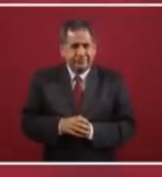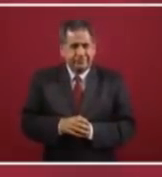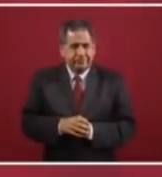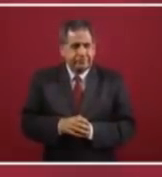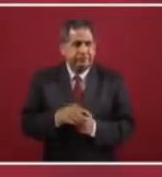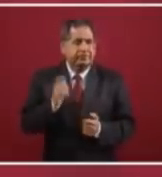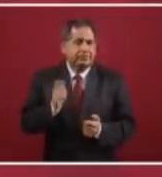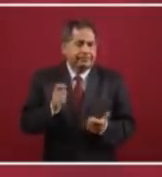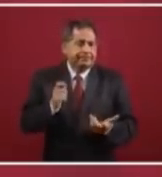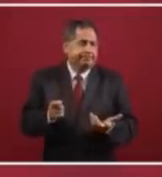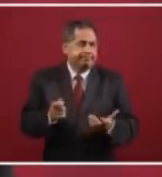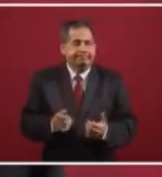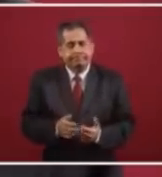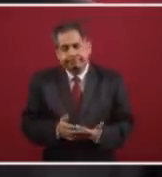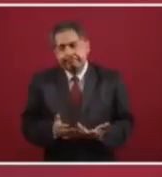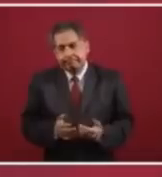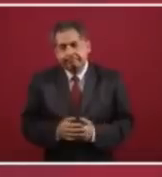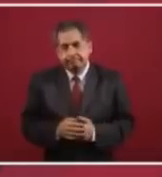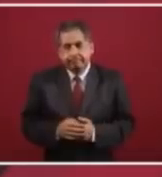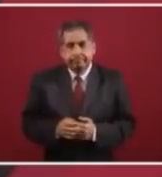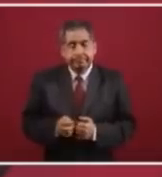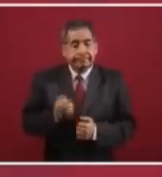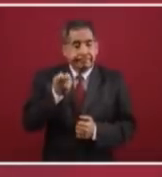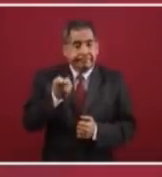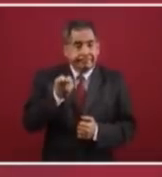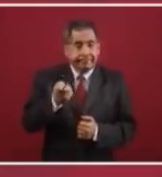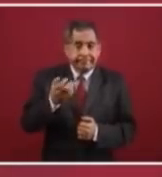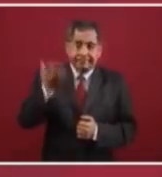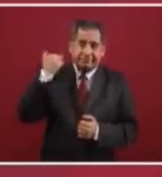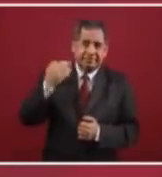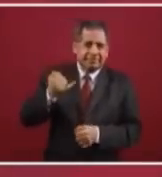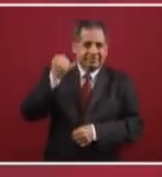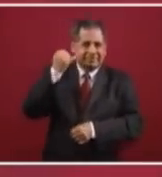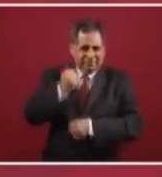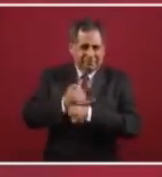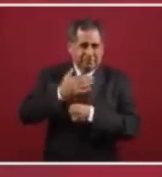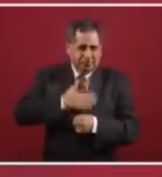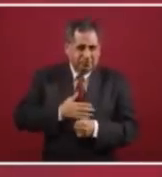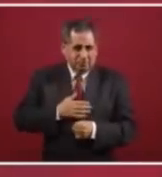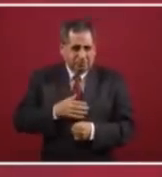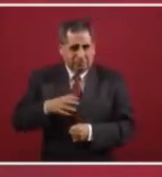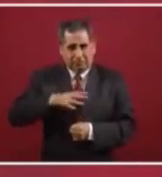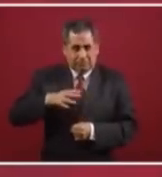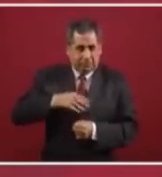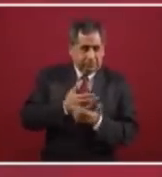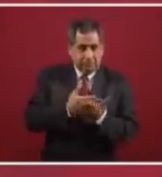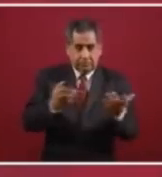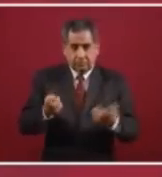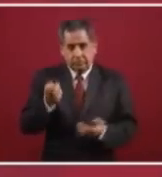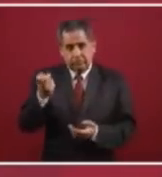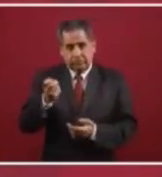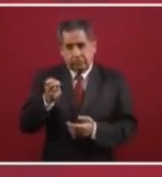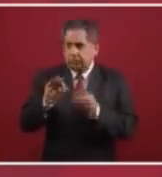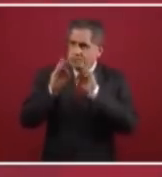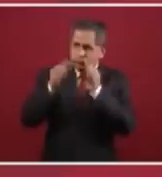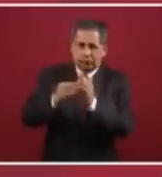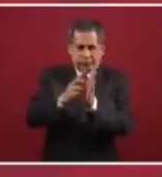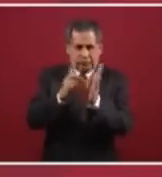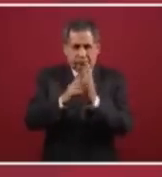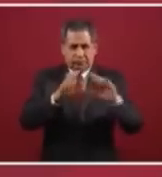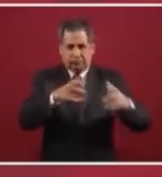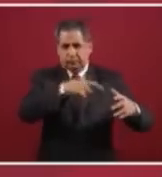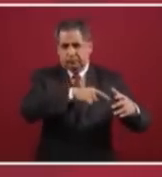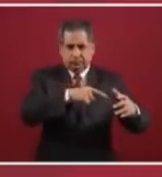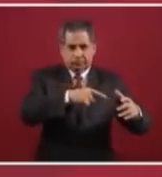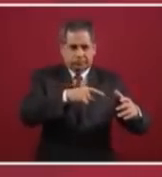Entonces, eso que existía de injusticia, por ese modelo, fue lo